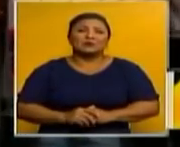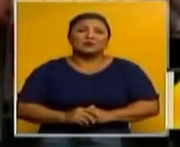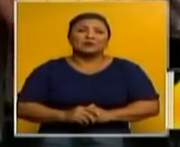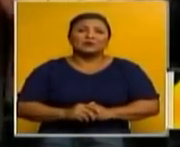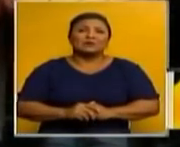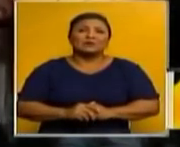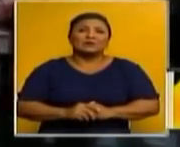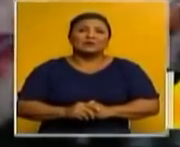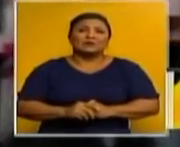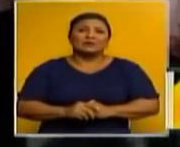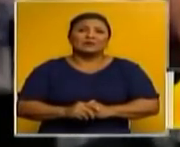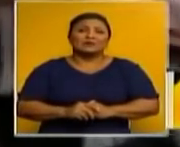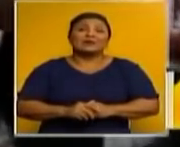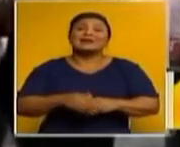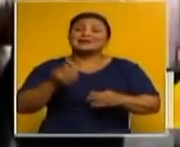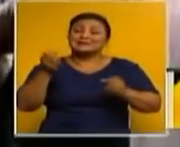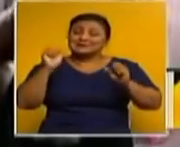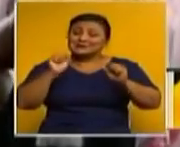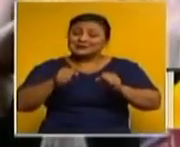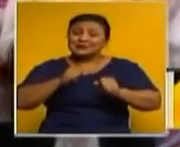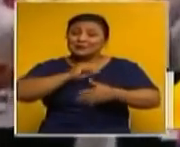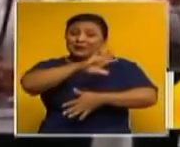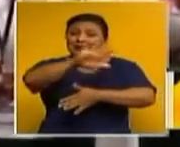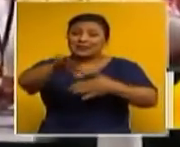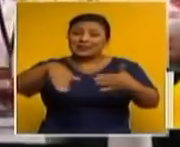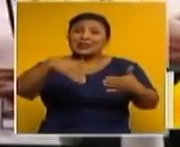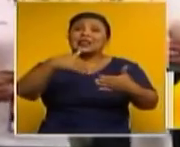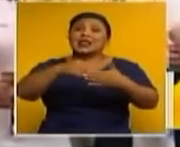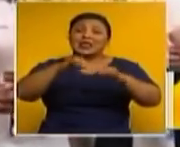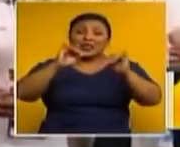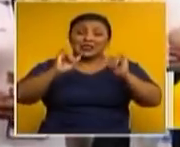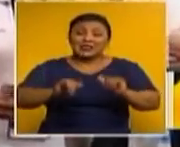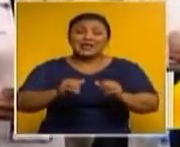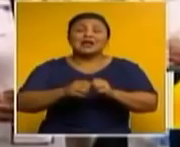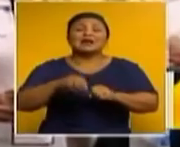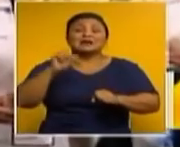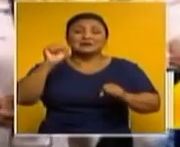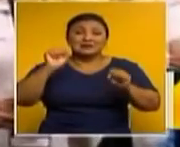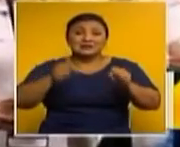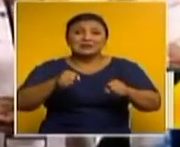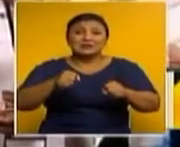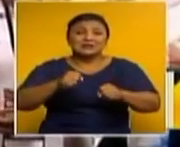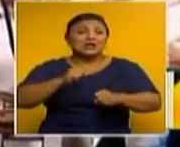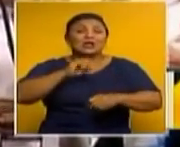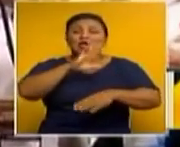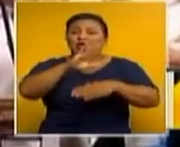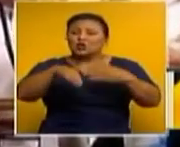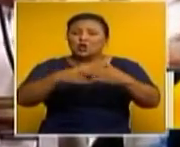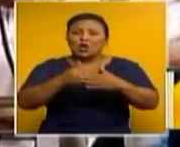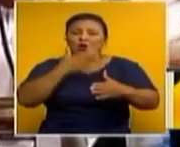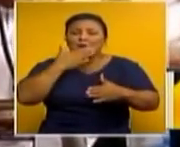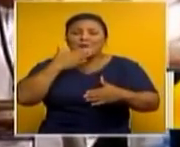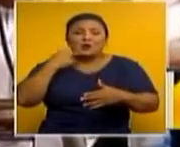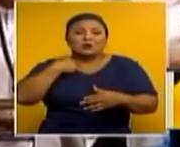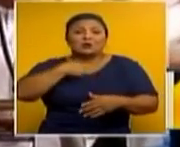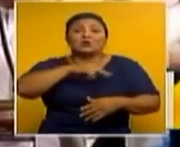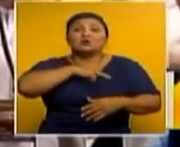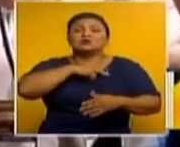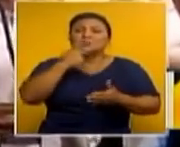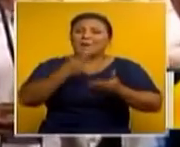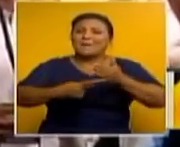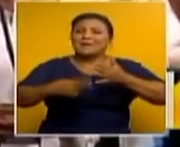Y es por esta tierra que daremos todo lo mejor de nosotros